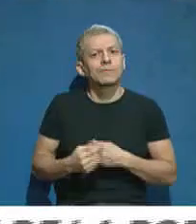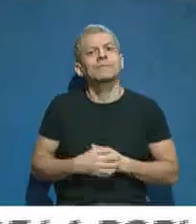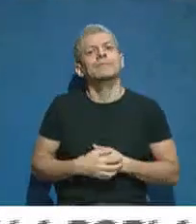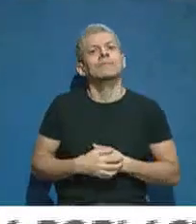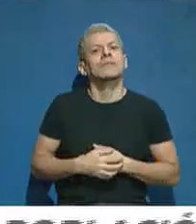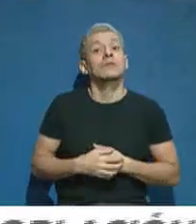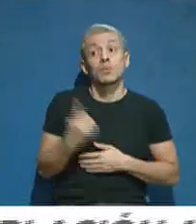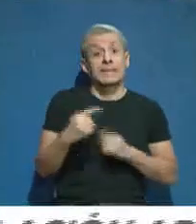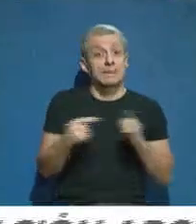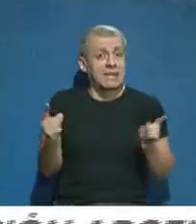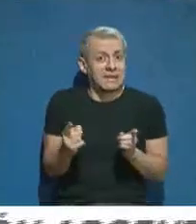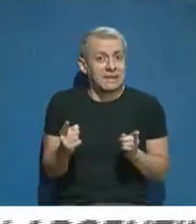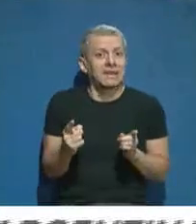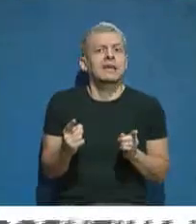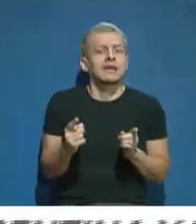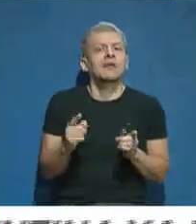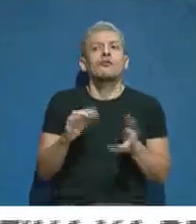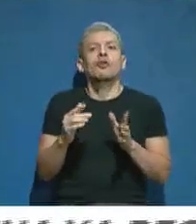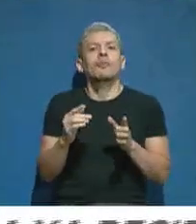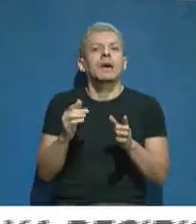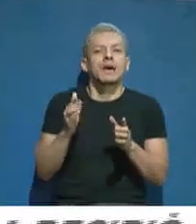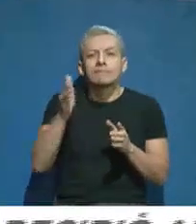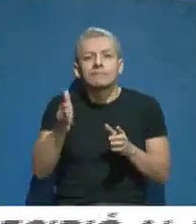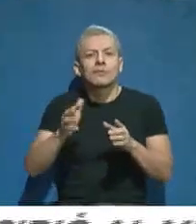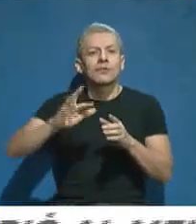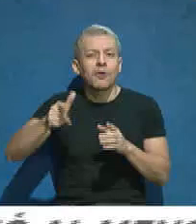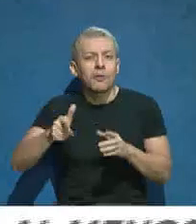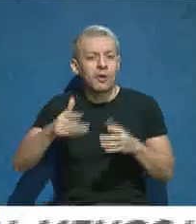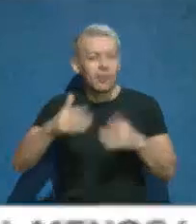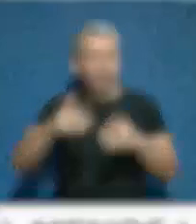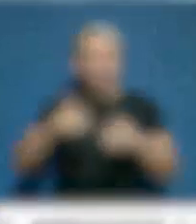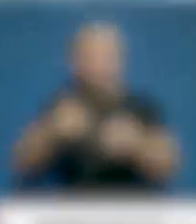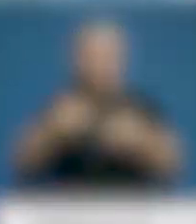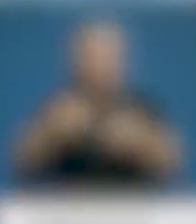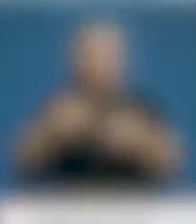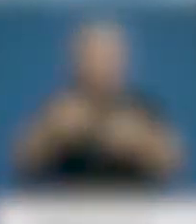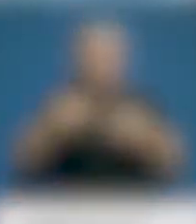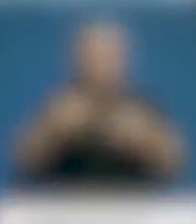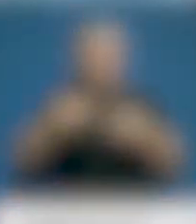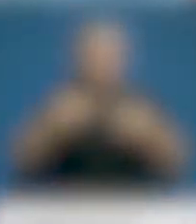tienen cierto hilo conductor con el modus operandi básicamente y la vestimenta de estos sujetos.